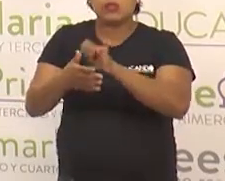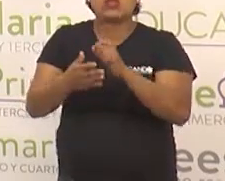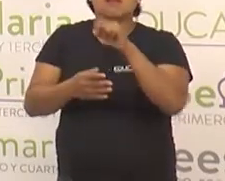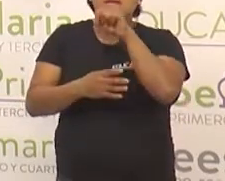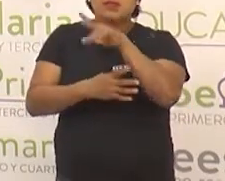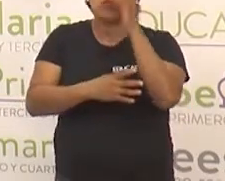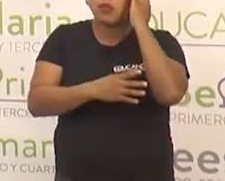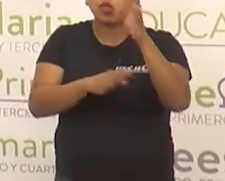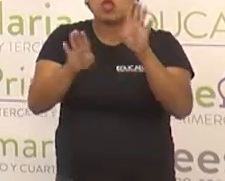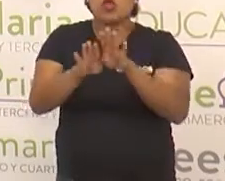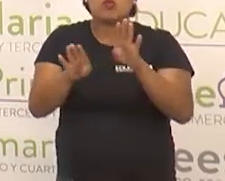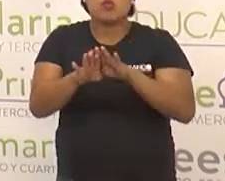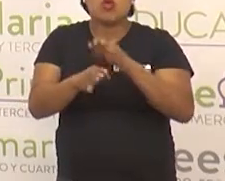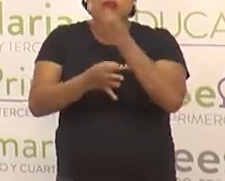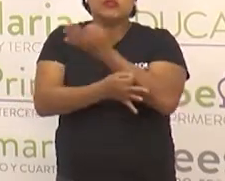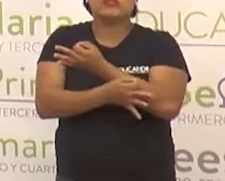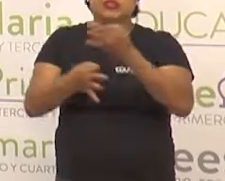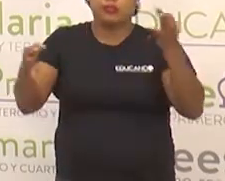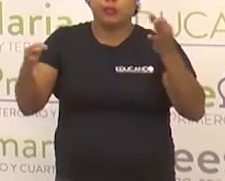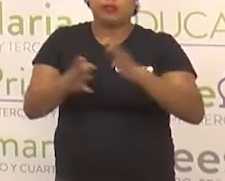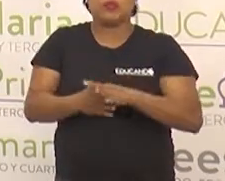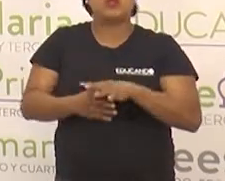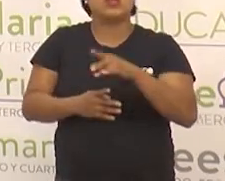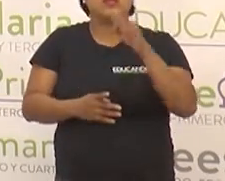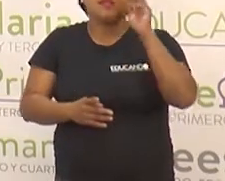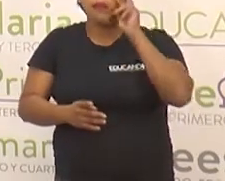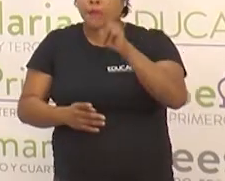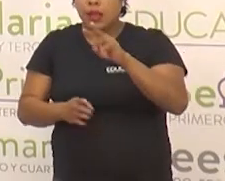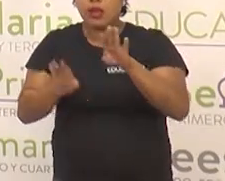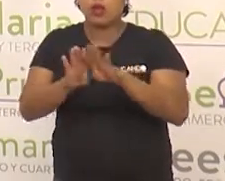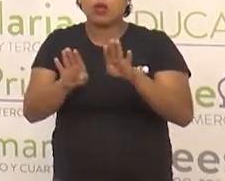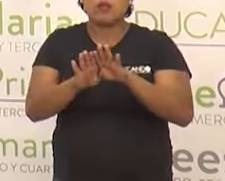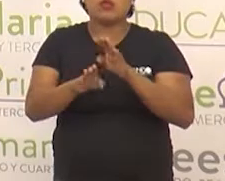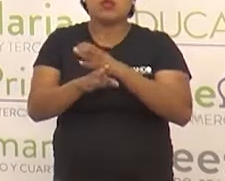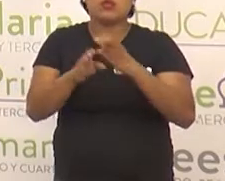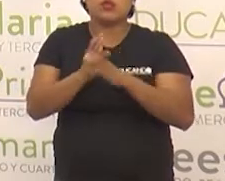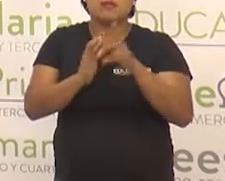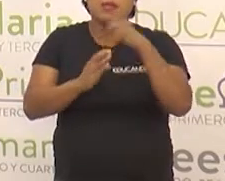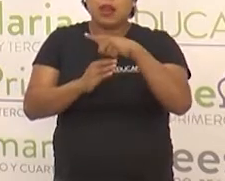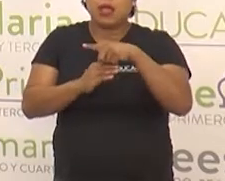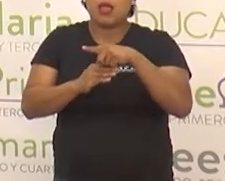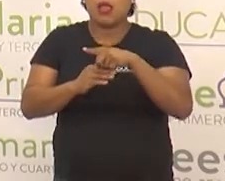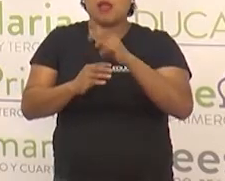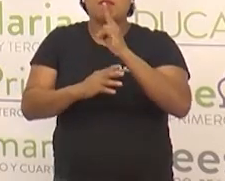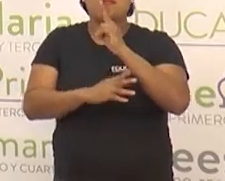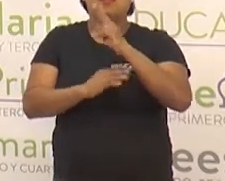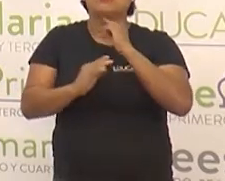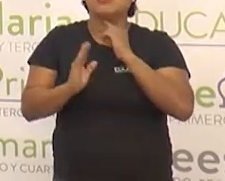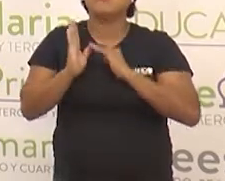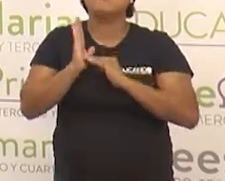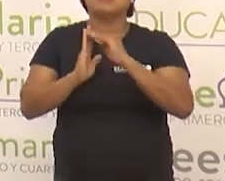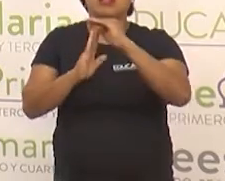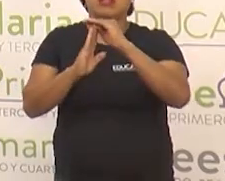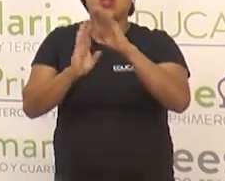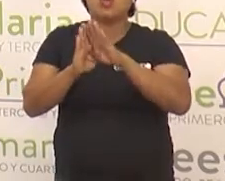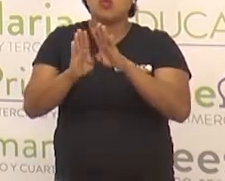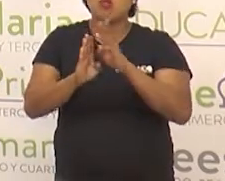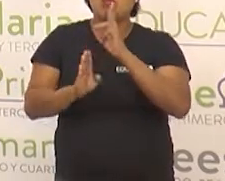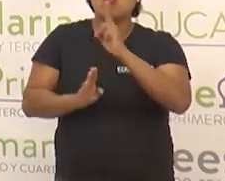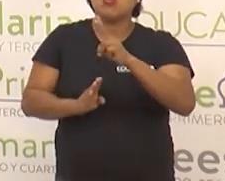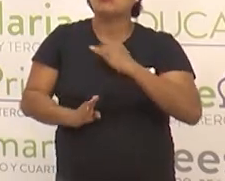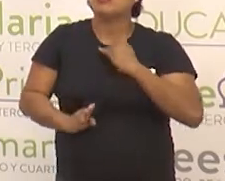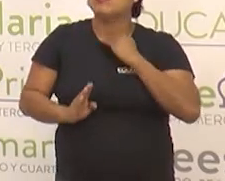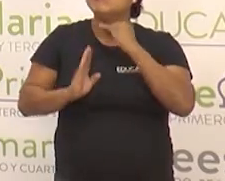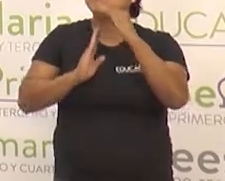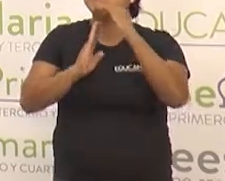en el momento de tu exposición. Considerar aspectos para una exposición en voz alta, como el tono